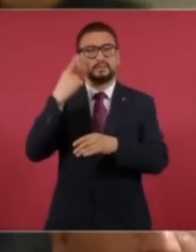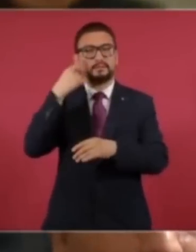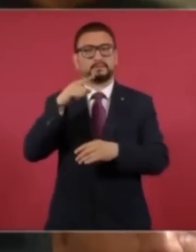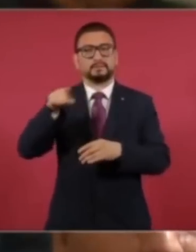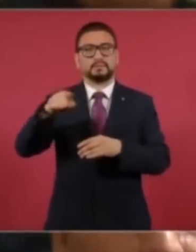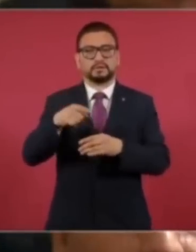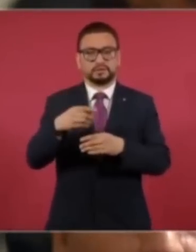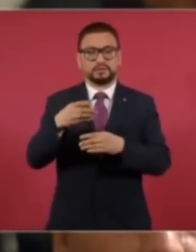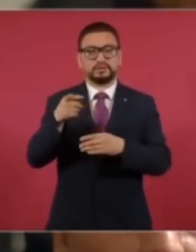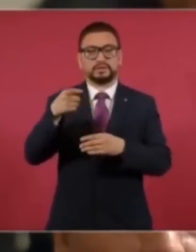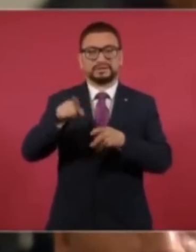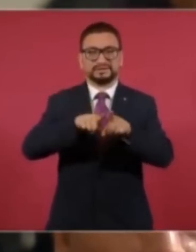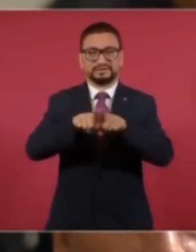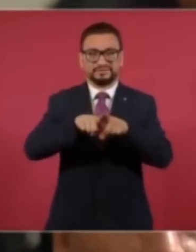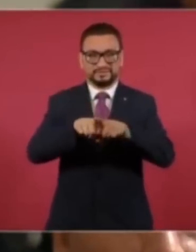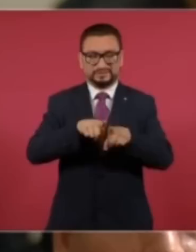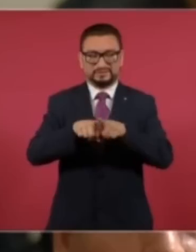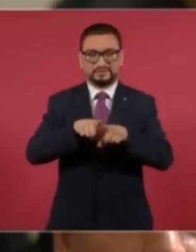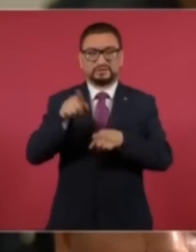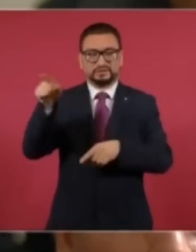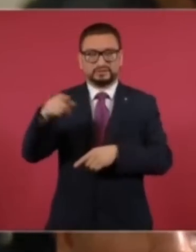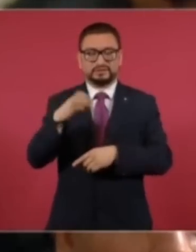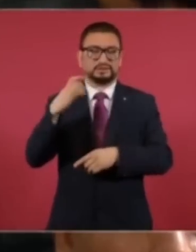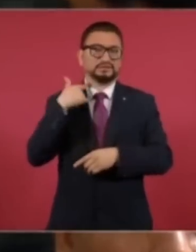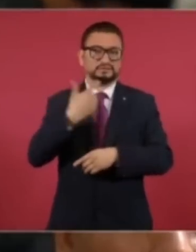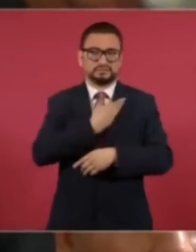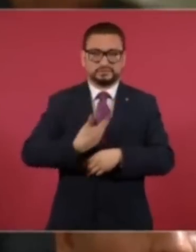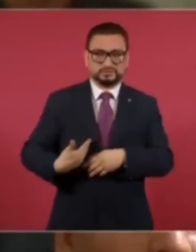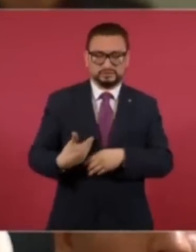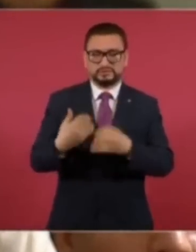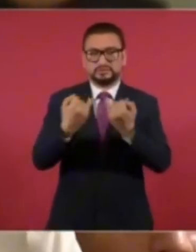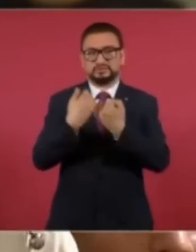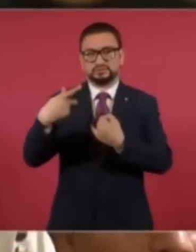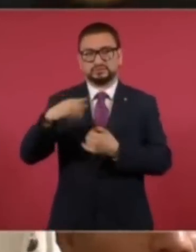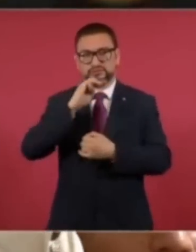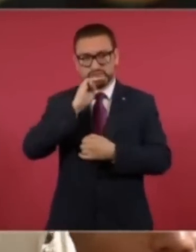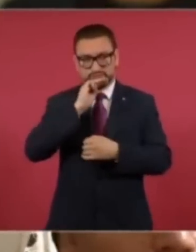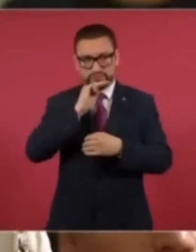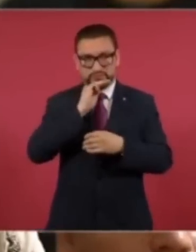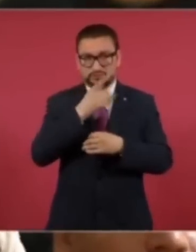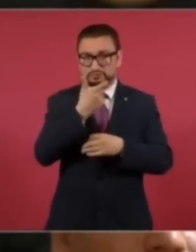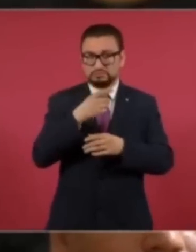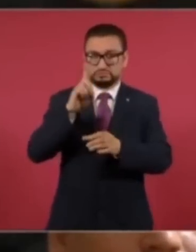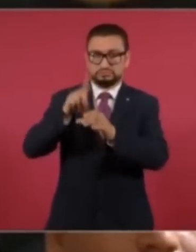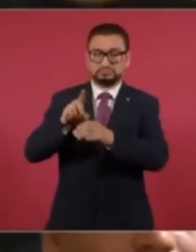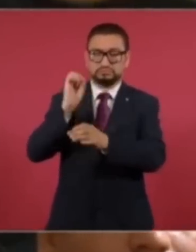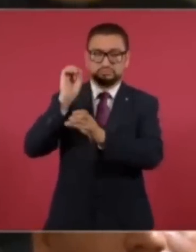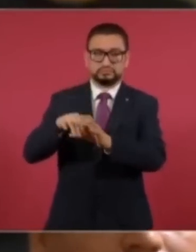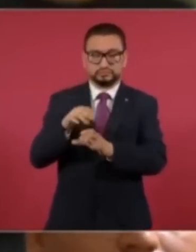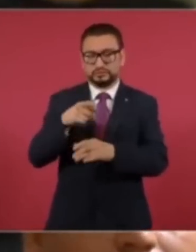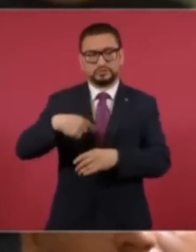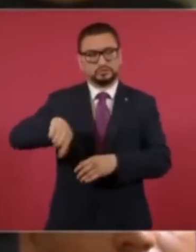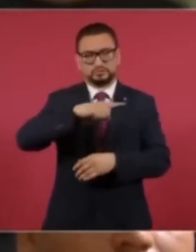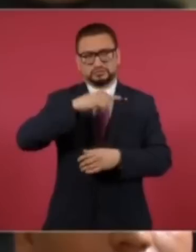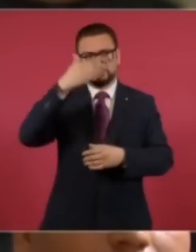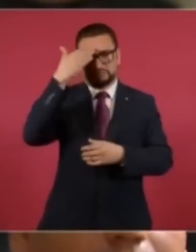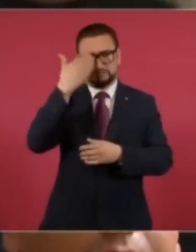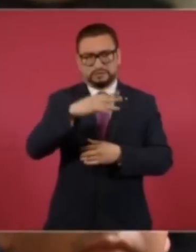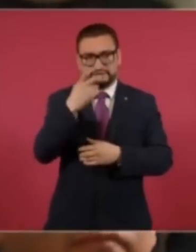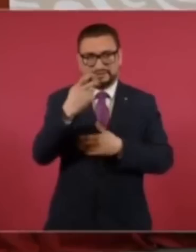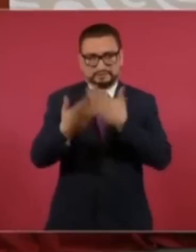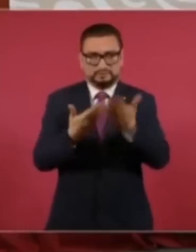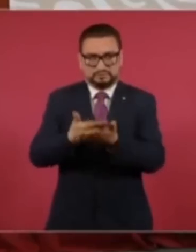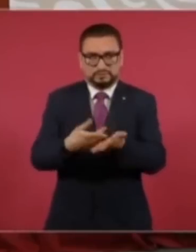las cuentas de los hermanos del propio expresidente y de su madre. Como le decía, esto ya se sabe que se